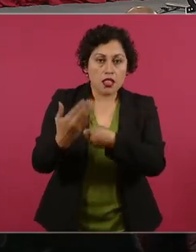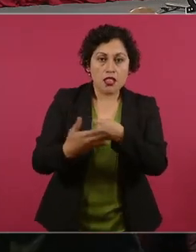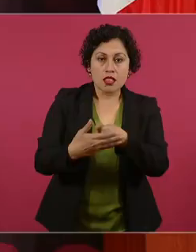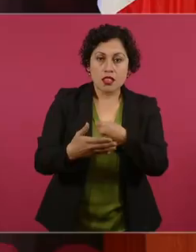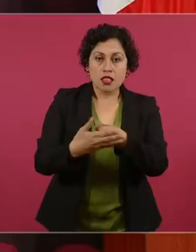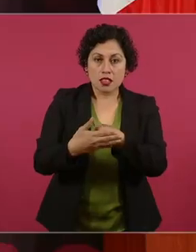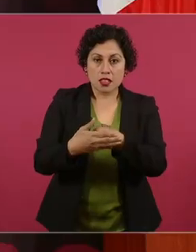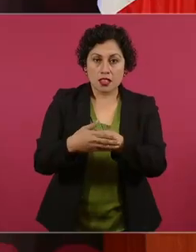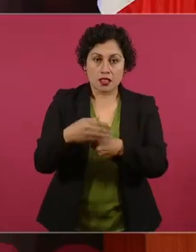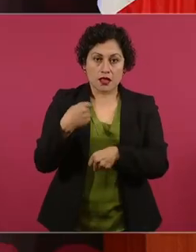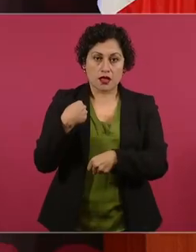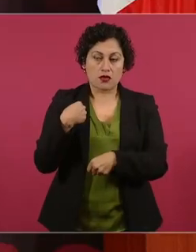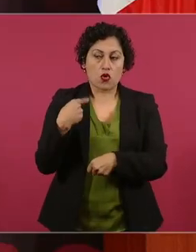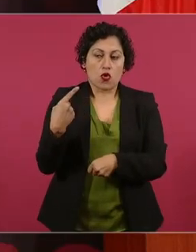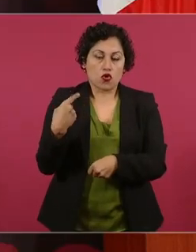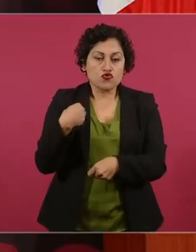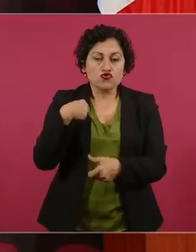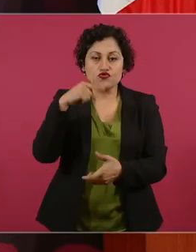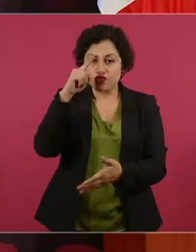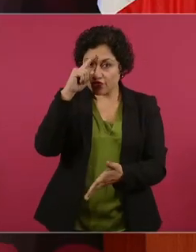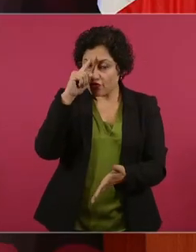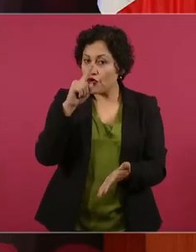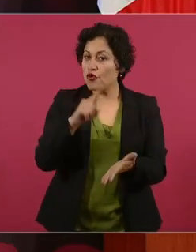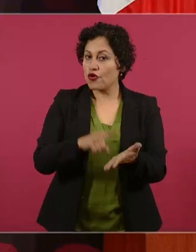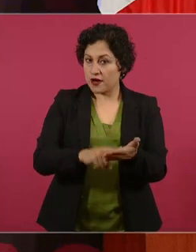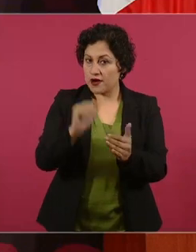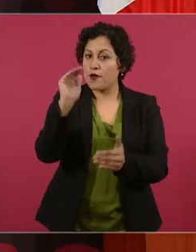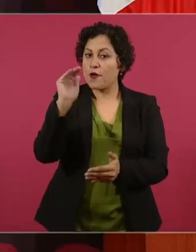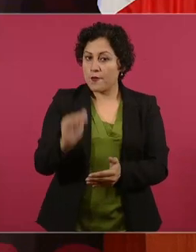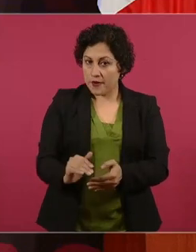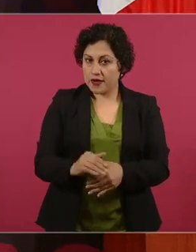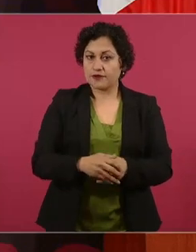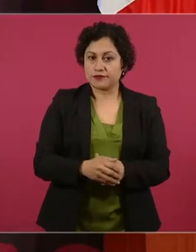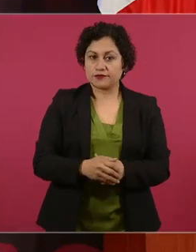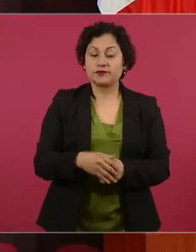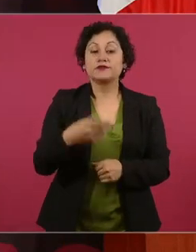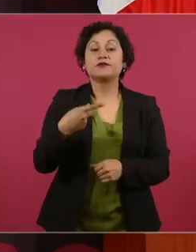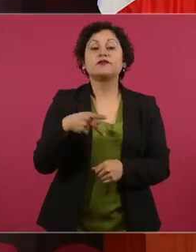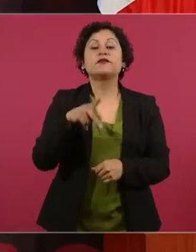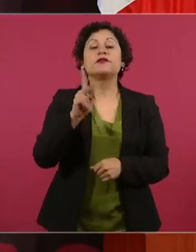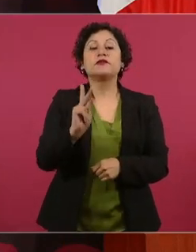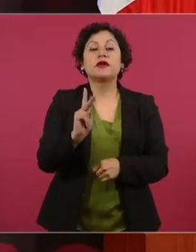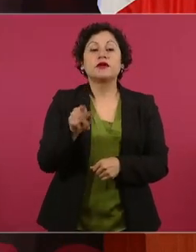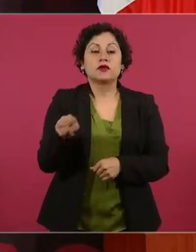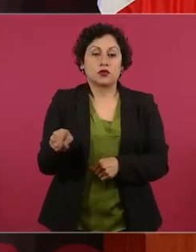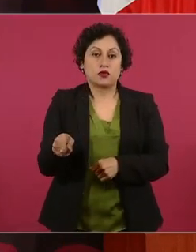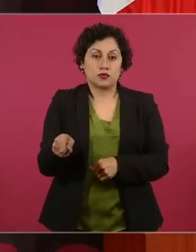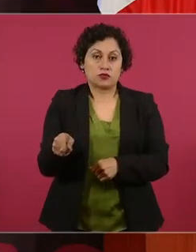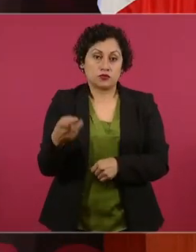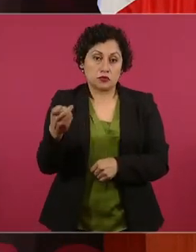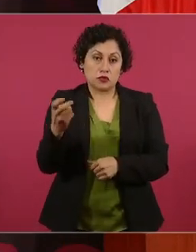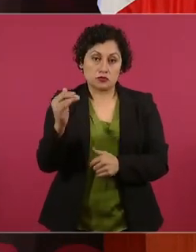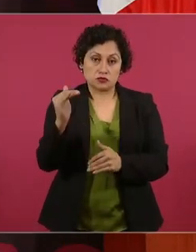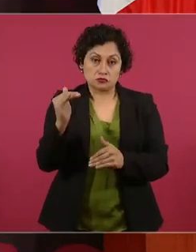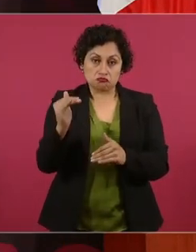tan seguro que sea así, va a ser menos. Pero si fuese así, ¿qué sucedería?